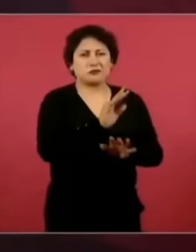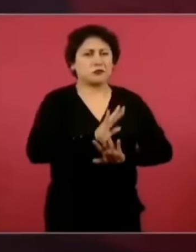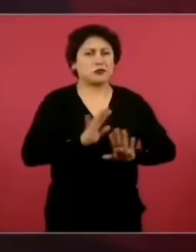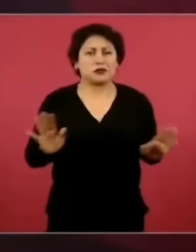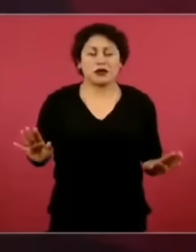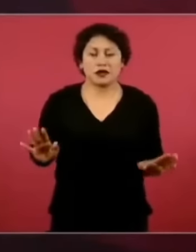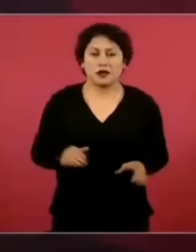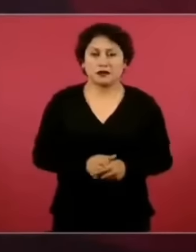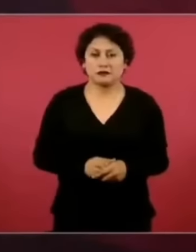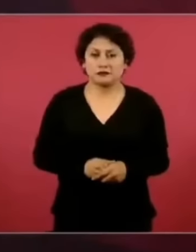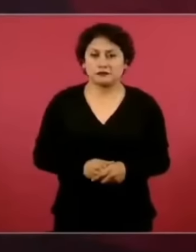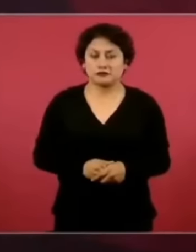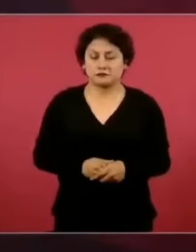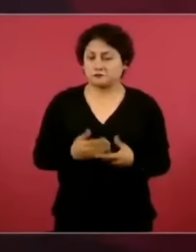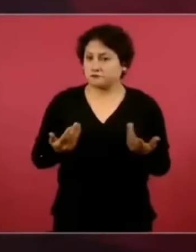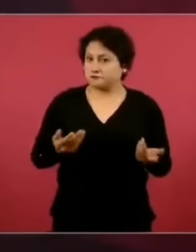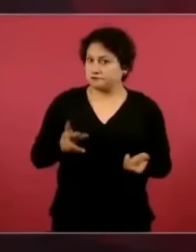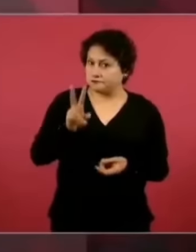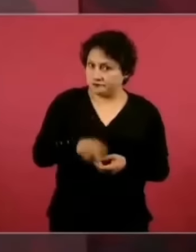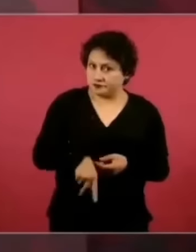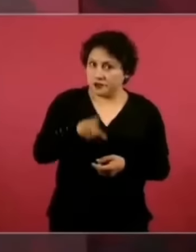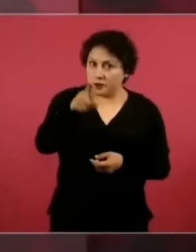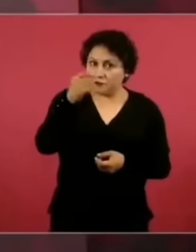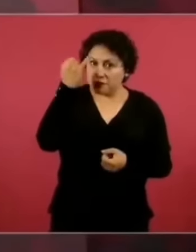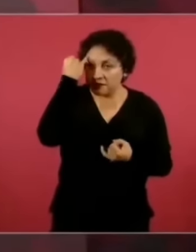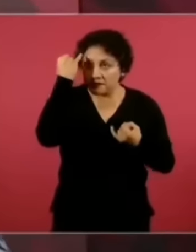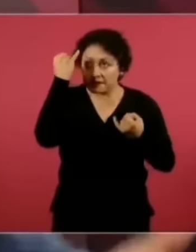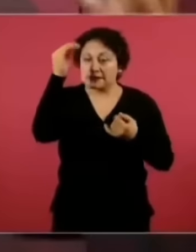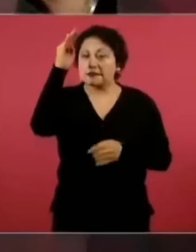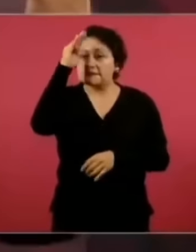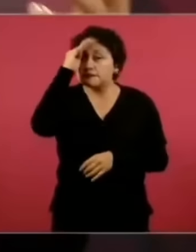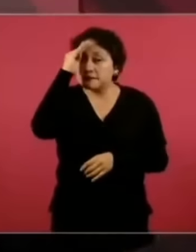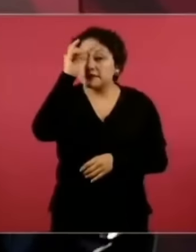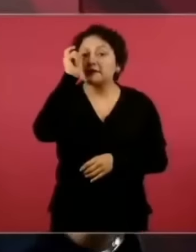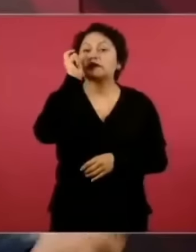daño grave que causó